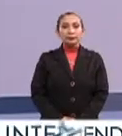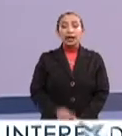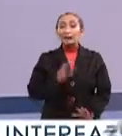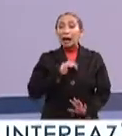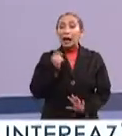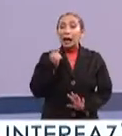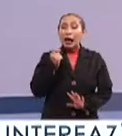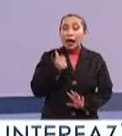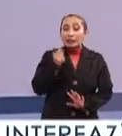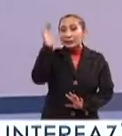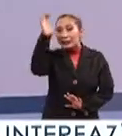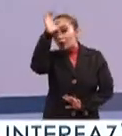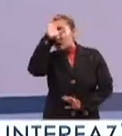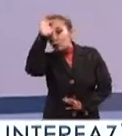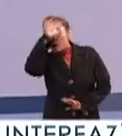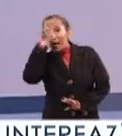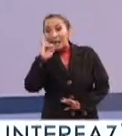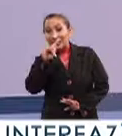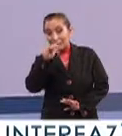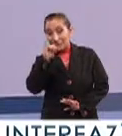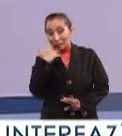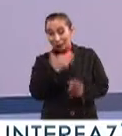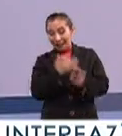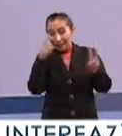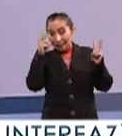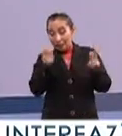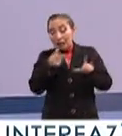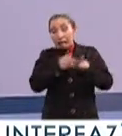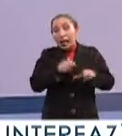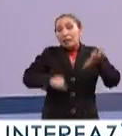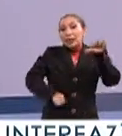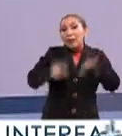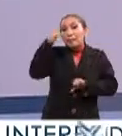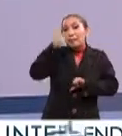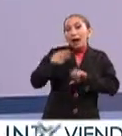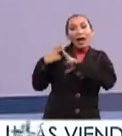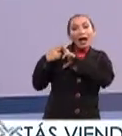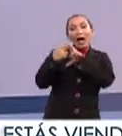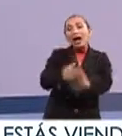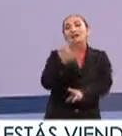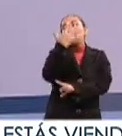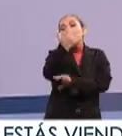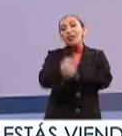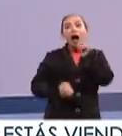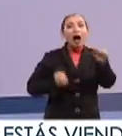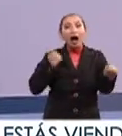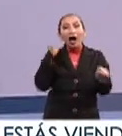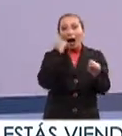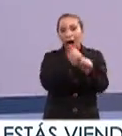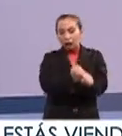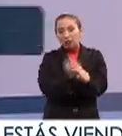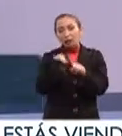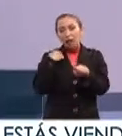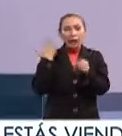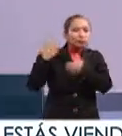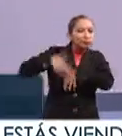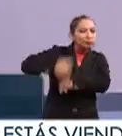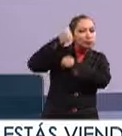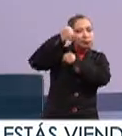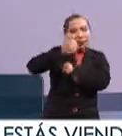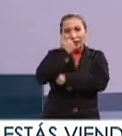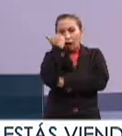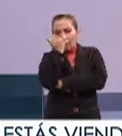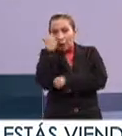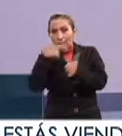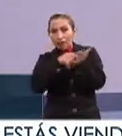Llegamos a la parte cultural de Interfaz y es que continúan las actividades para conmemorar el 50 aniversario del movimiento estudiantil